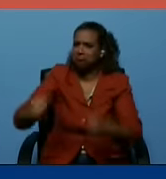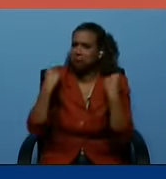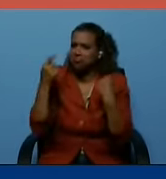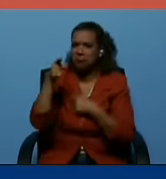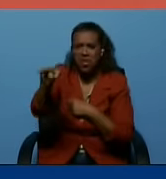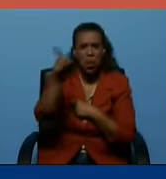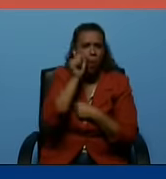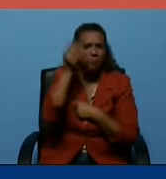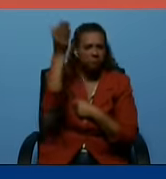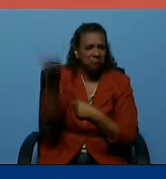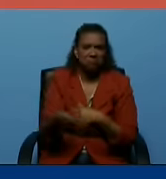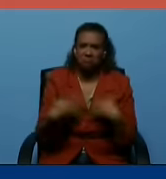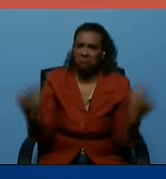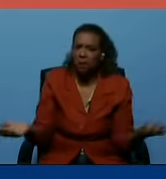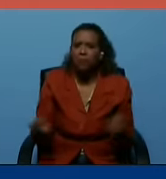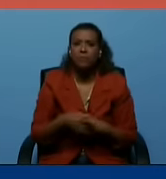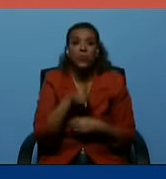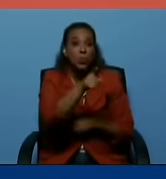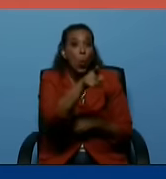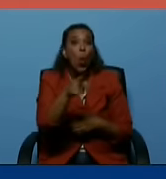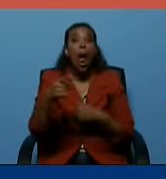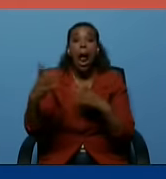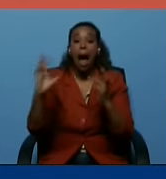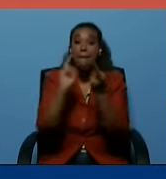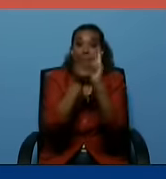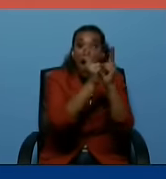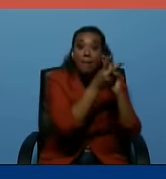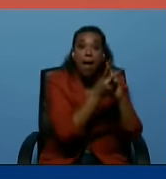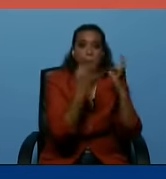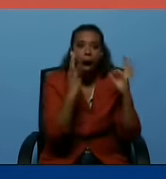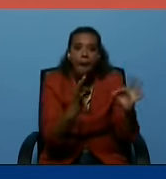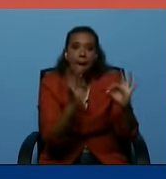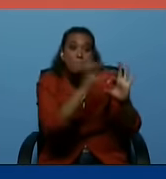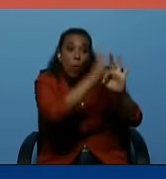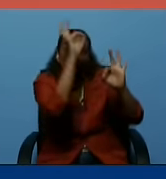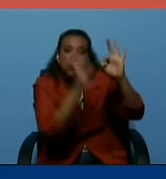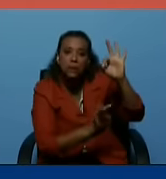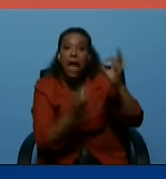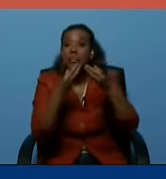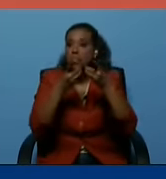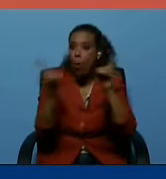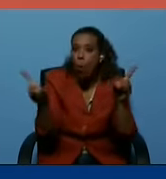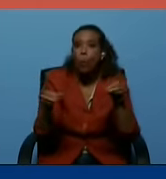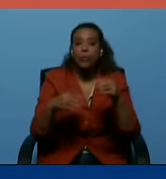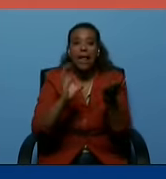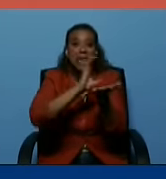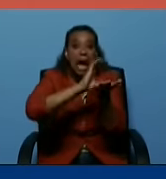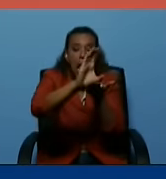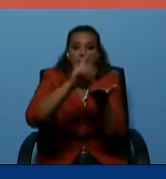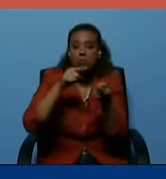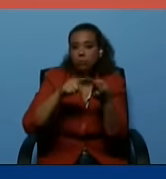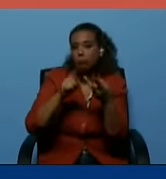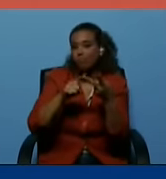Y además, llevando todas las variables de la economía, la democratización del crédito,